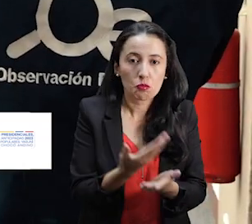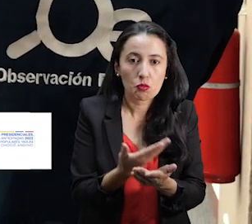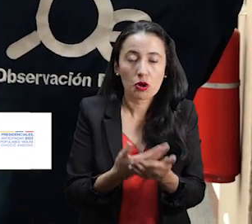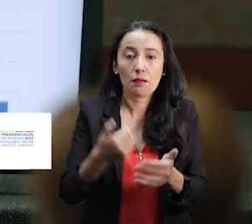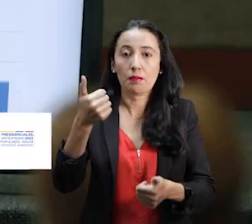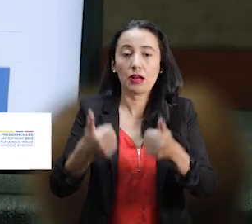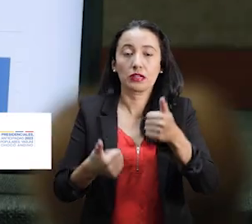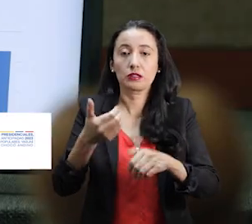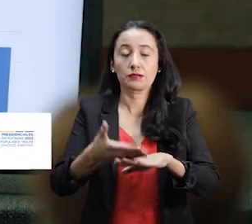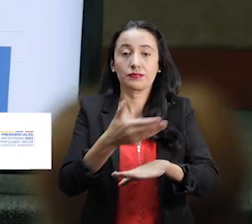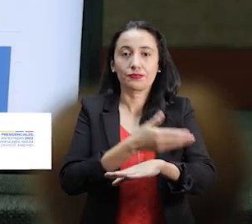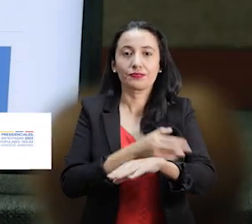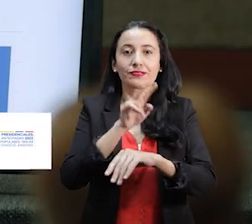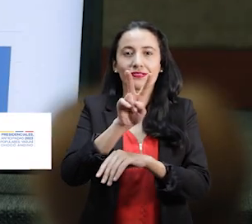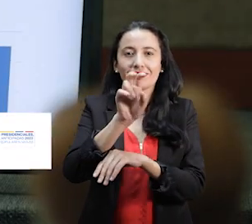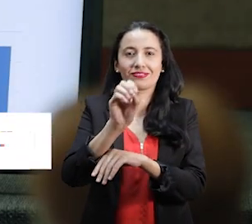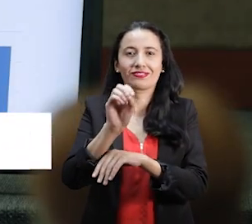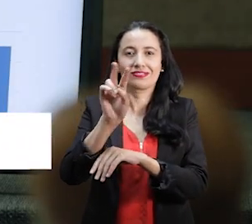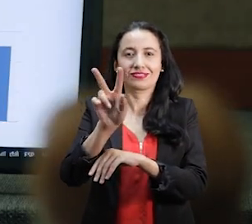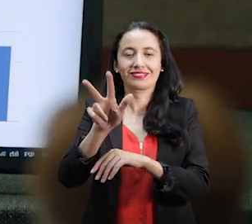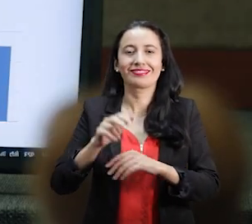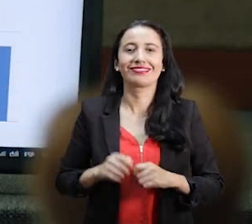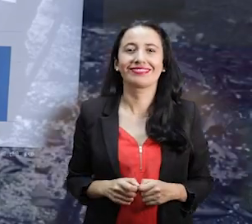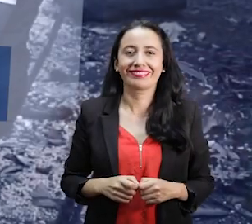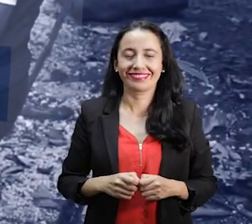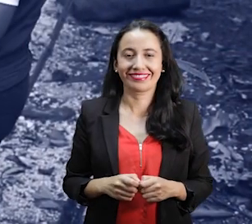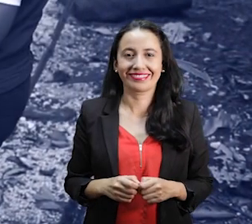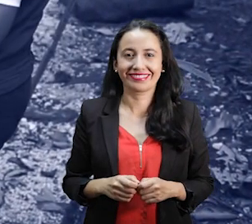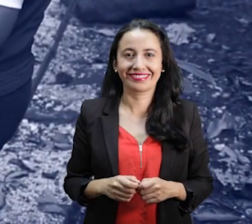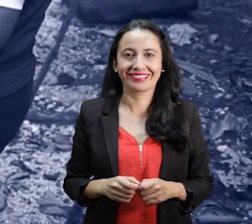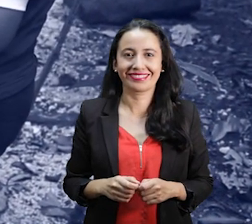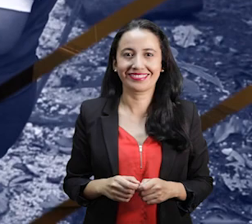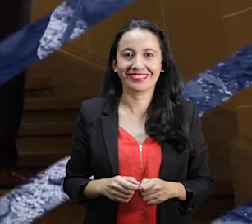las elecciones anticipadas 2023.